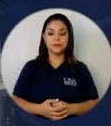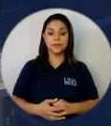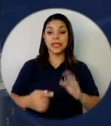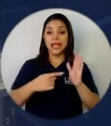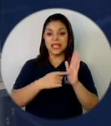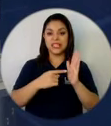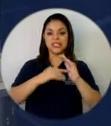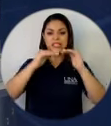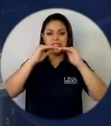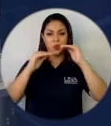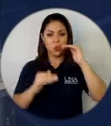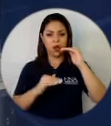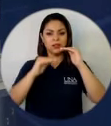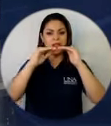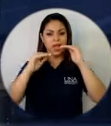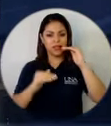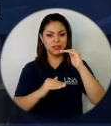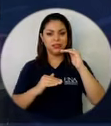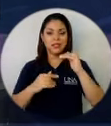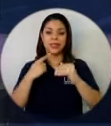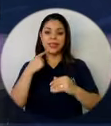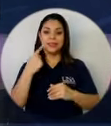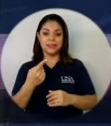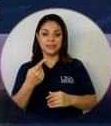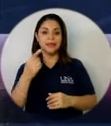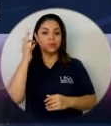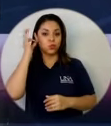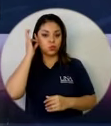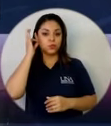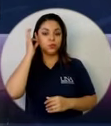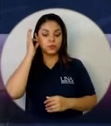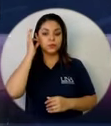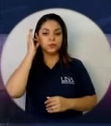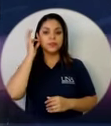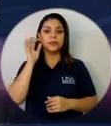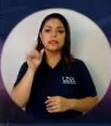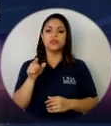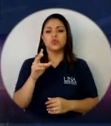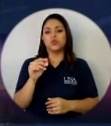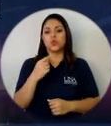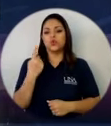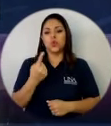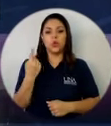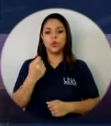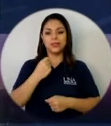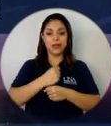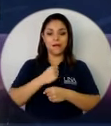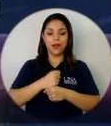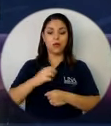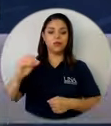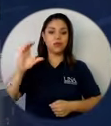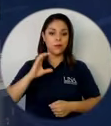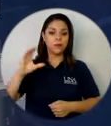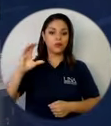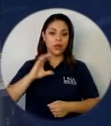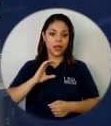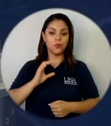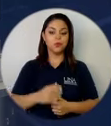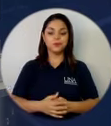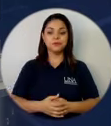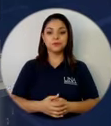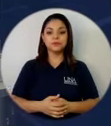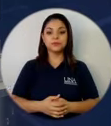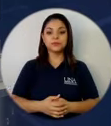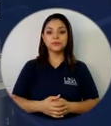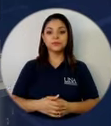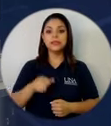Y esas desigualdades que menciona Larisa Arroyo van mucho más allá del tema del trabajo remunerado, que es el que hemos venido